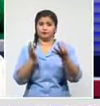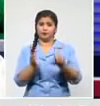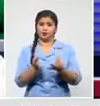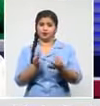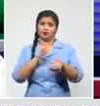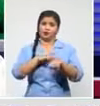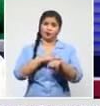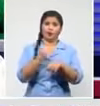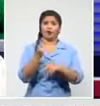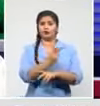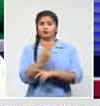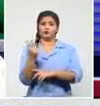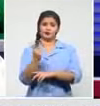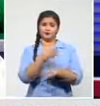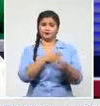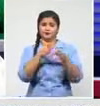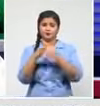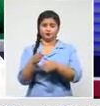El